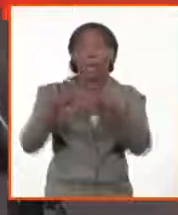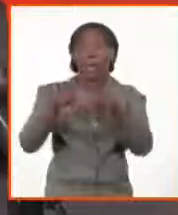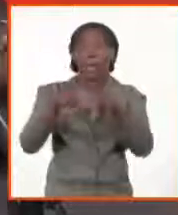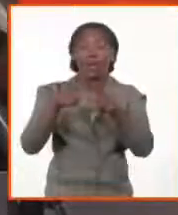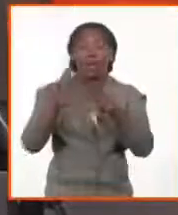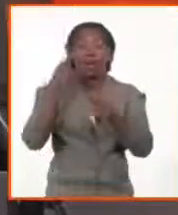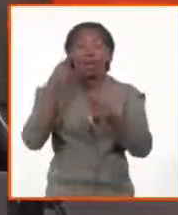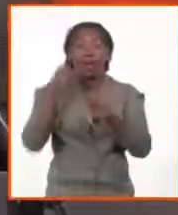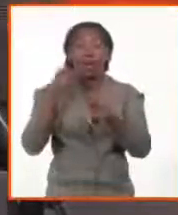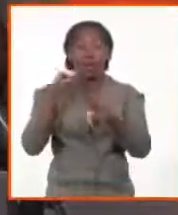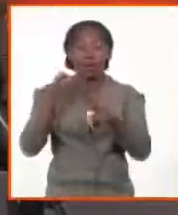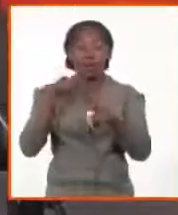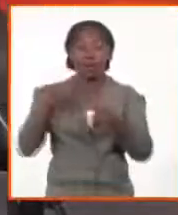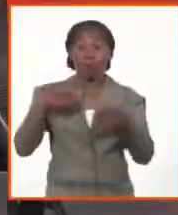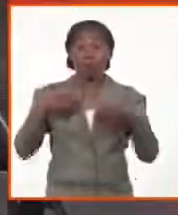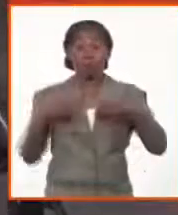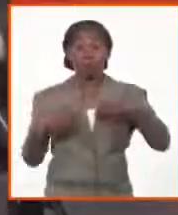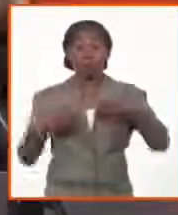tejidos